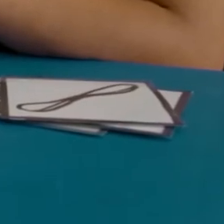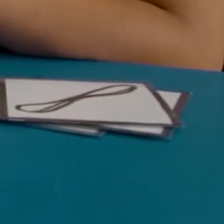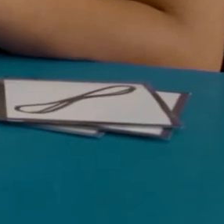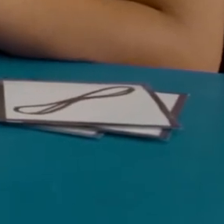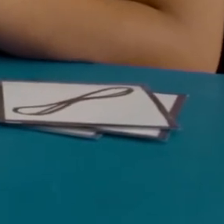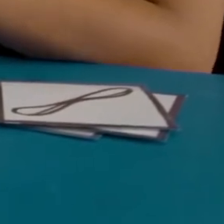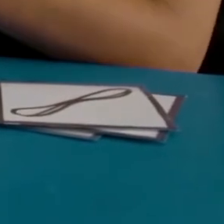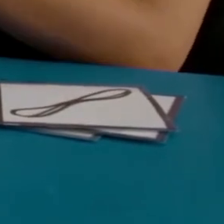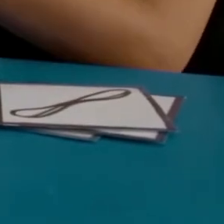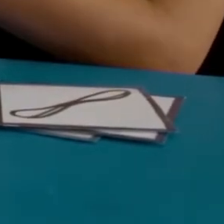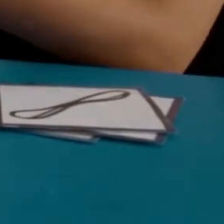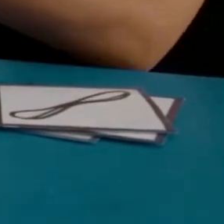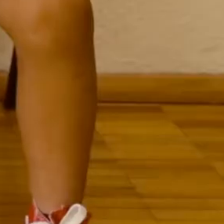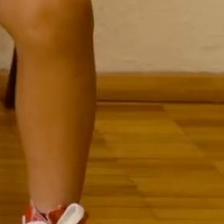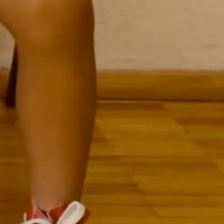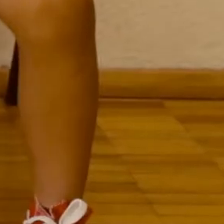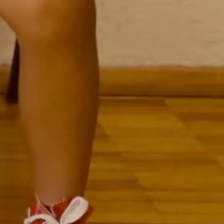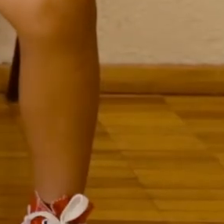y